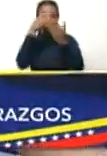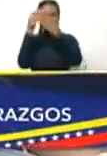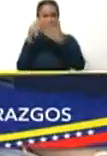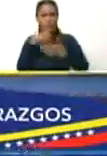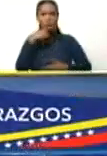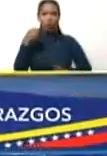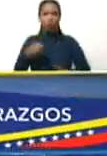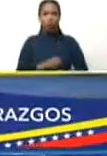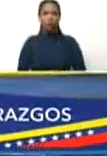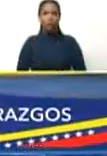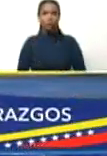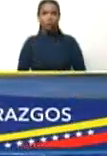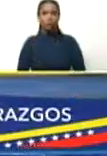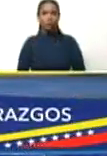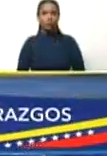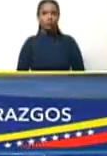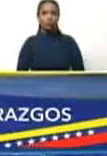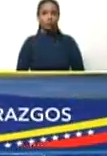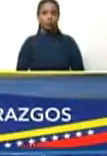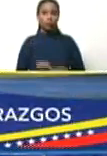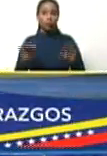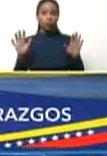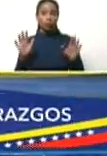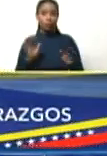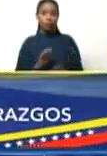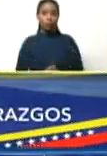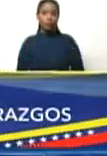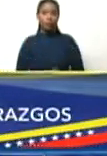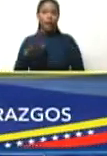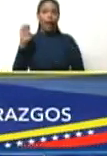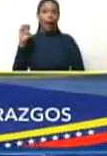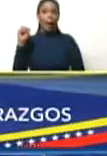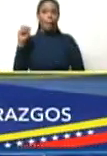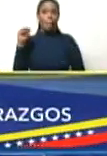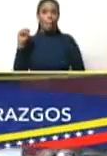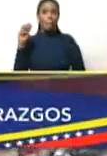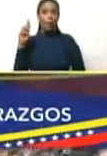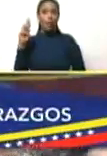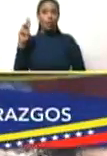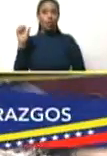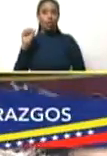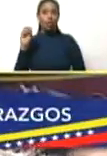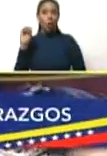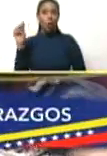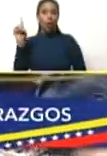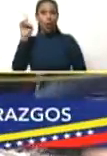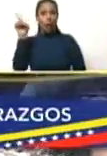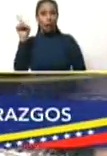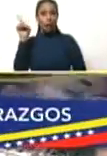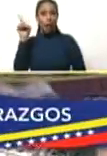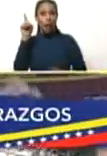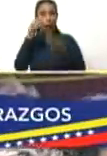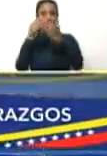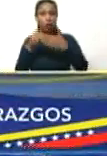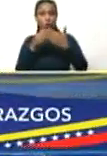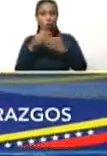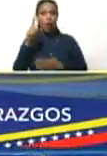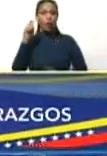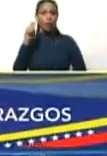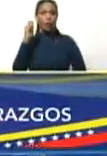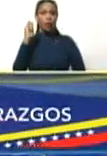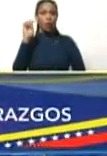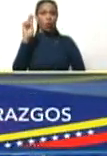Rusia. Ajá, Emerson Cortés estudió en la Universidad Estatal de Tiumen, ¿verdad?